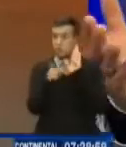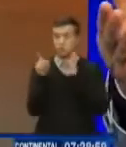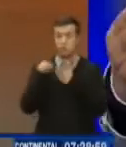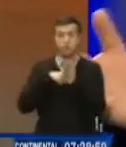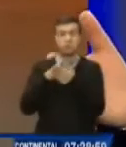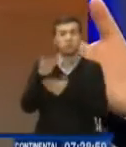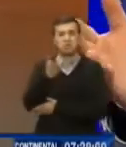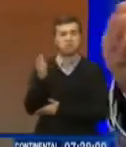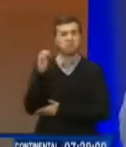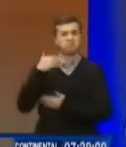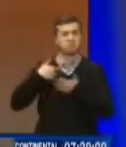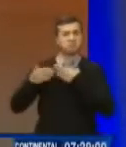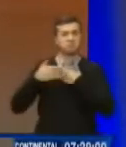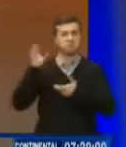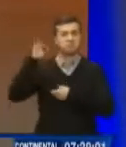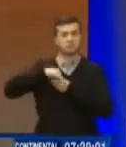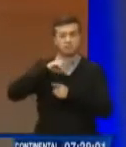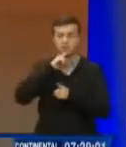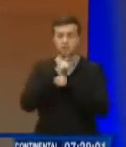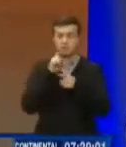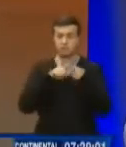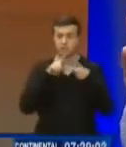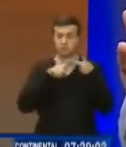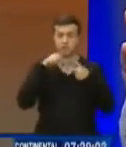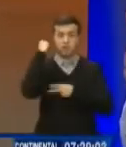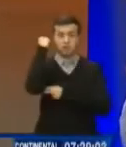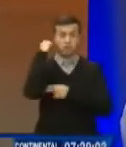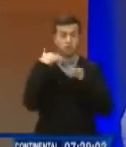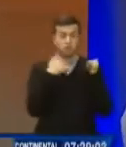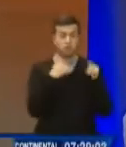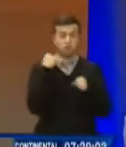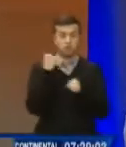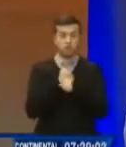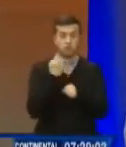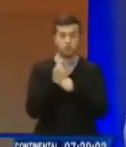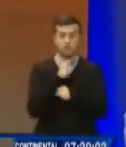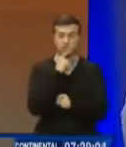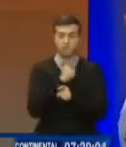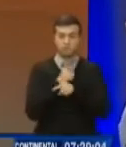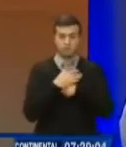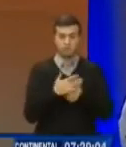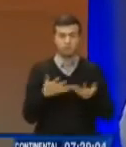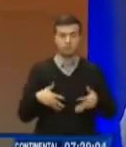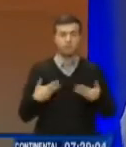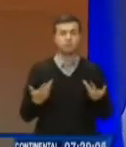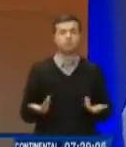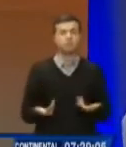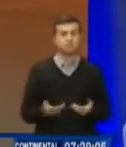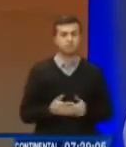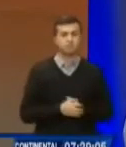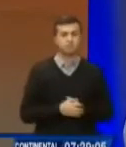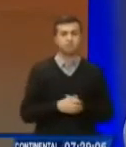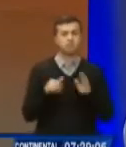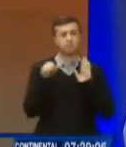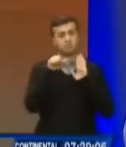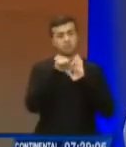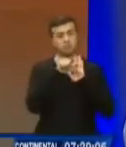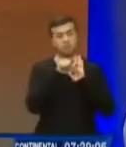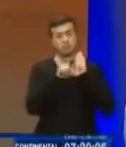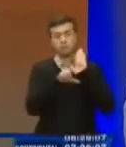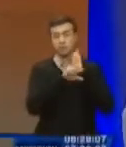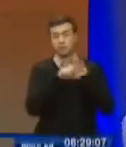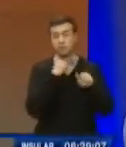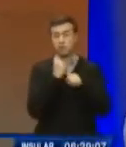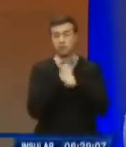cosa inacabable de los derechos de los futbolistas del show en qué en qué artículo del código